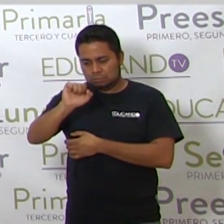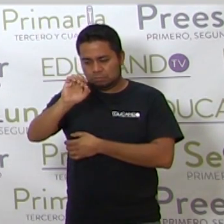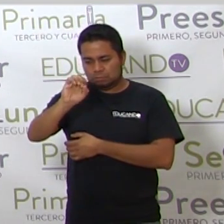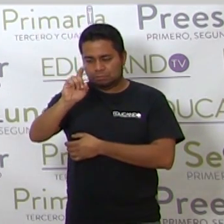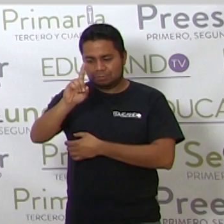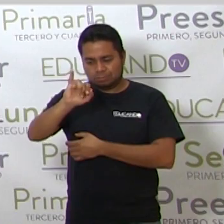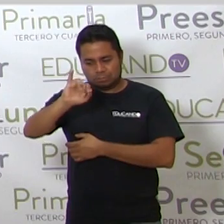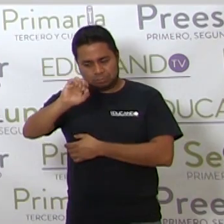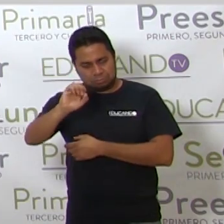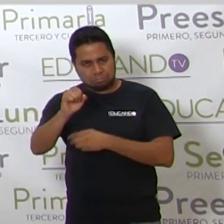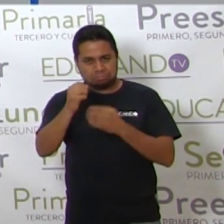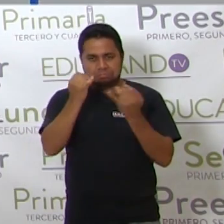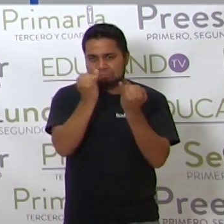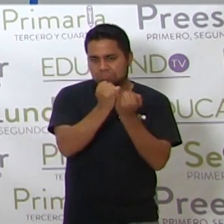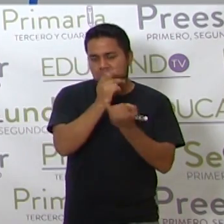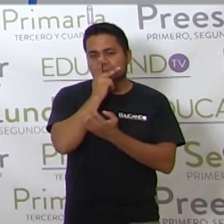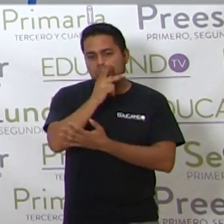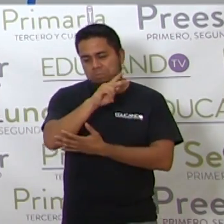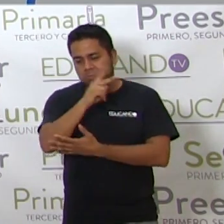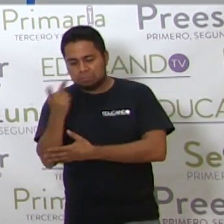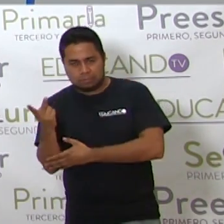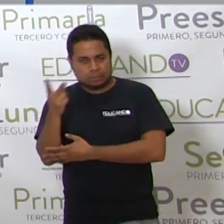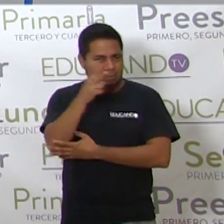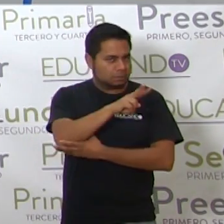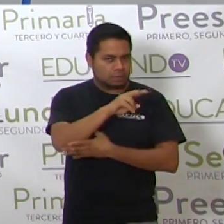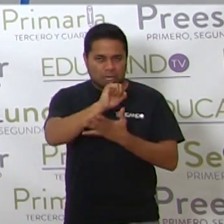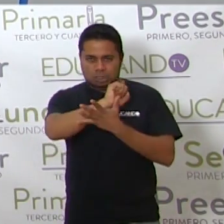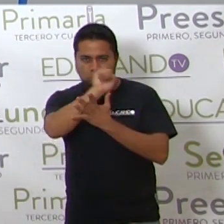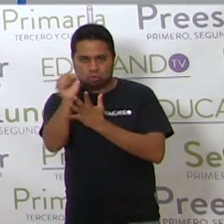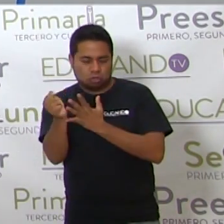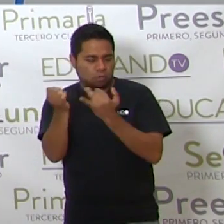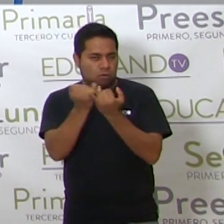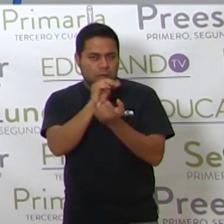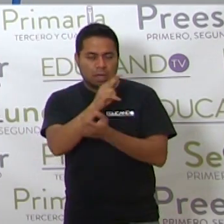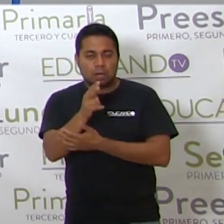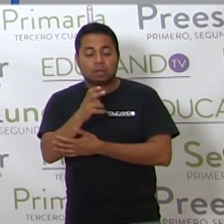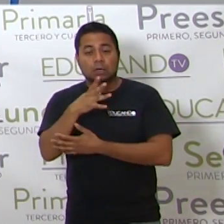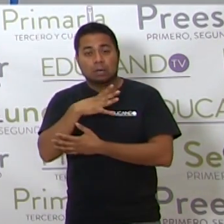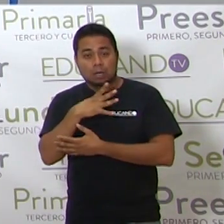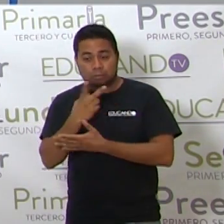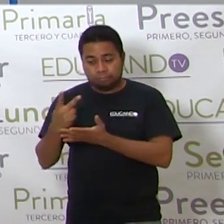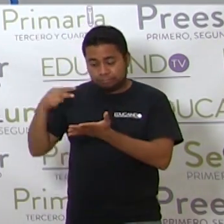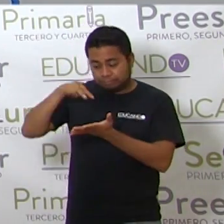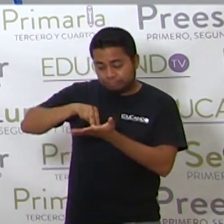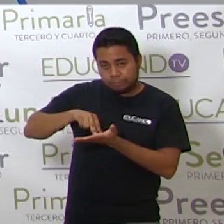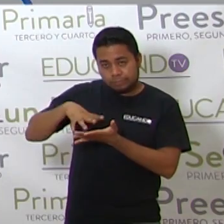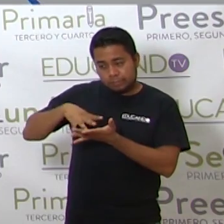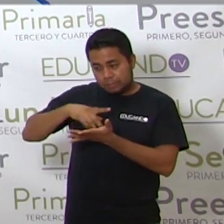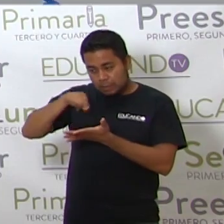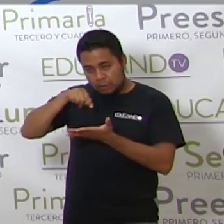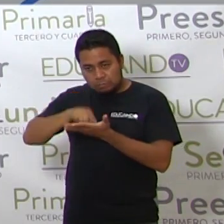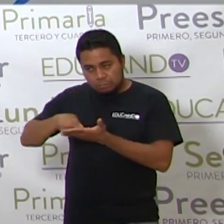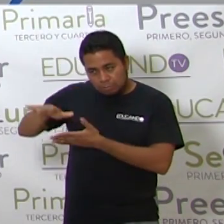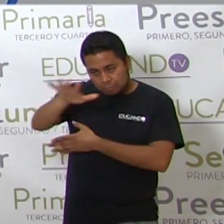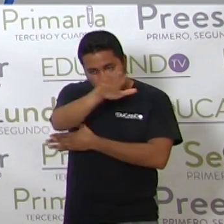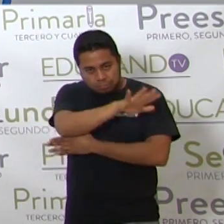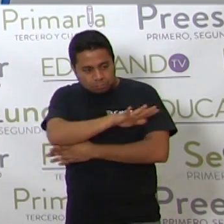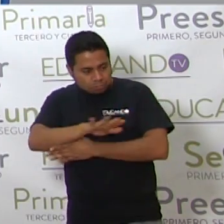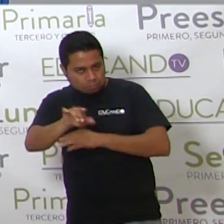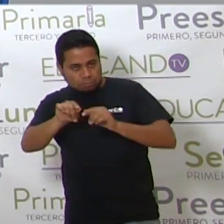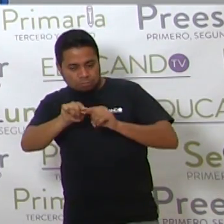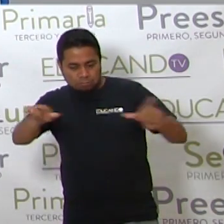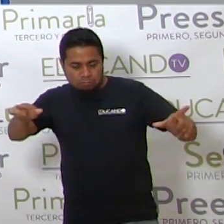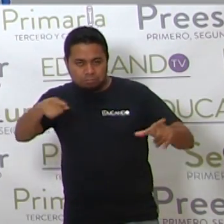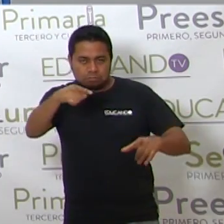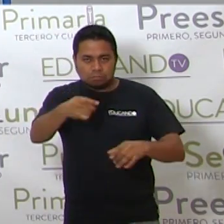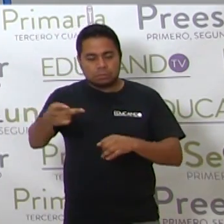bien y dichos actos van a estar representados por escenografía o lugares donde